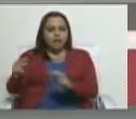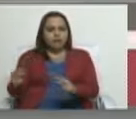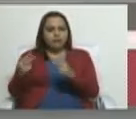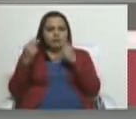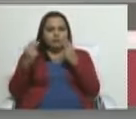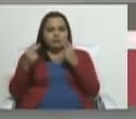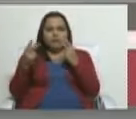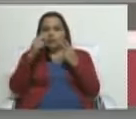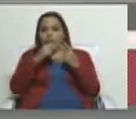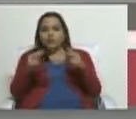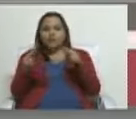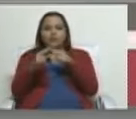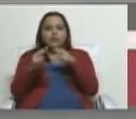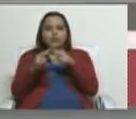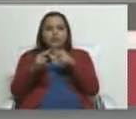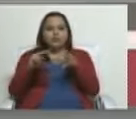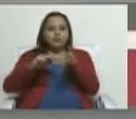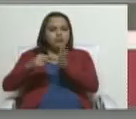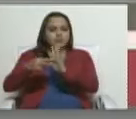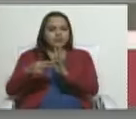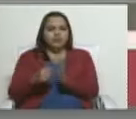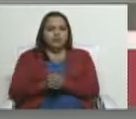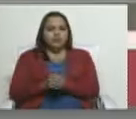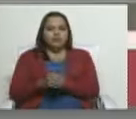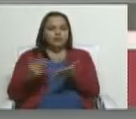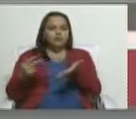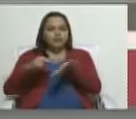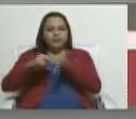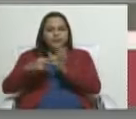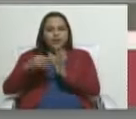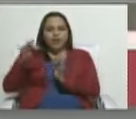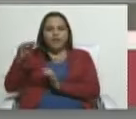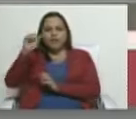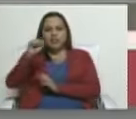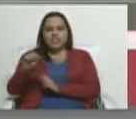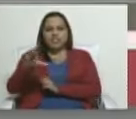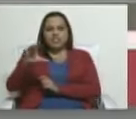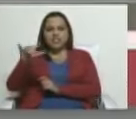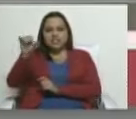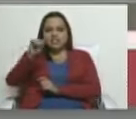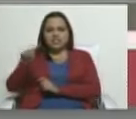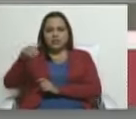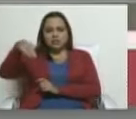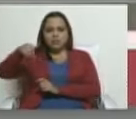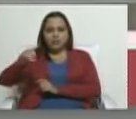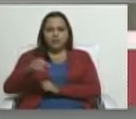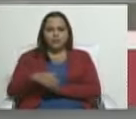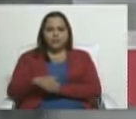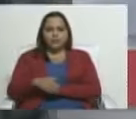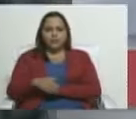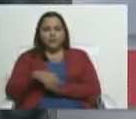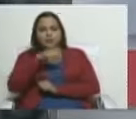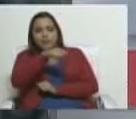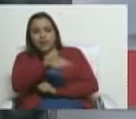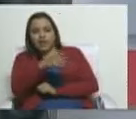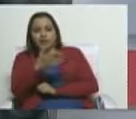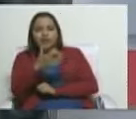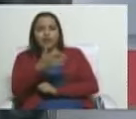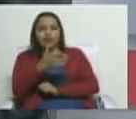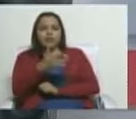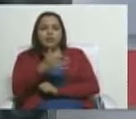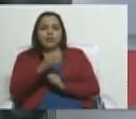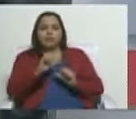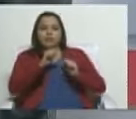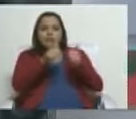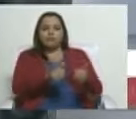y quizás no estén tan familiarizadas, ¿qué es el fascismo y qué es el neofascismo? Mira, el fascismo como fenómeno surge entre